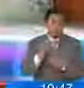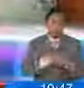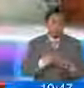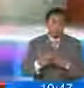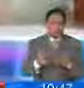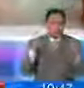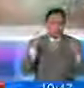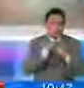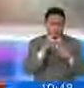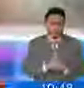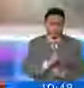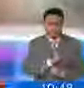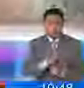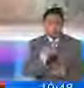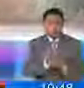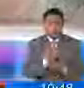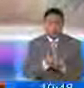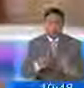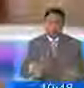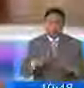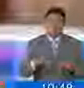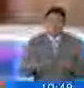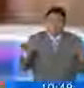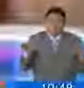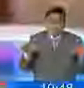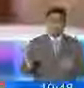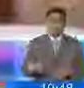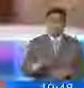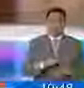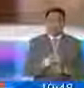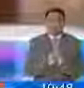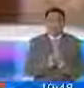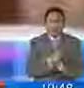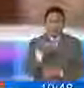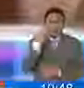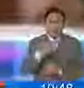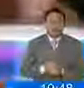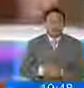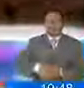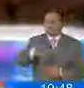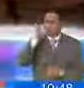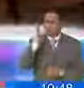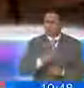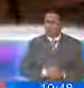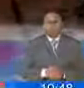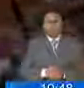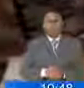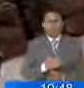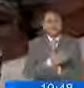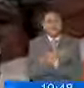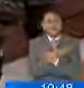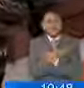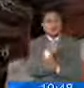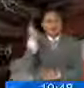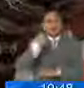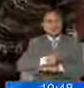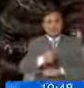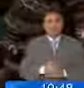y situaciones económicas fuertes, el amor de una madre sobrepasa todo. Feliz día,